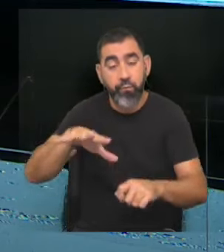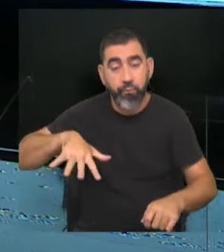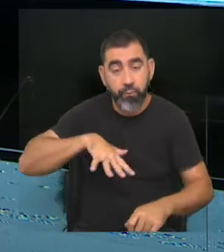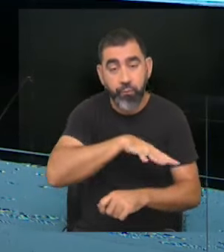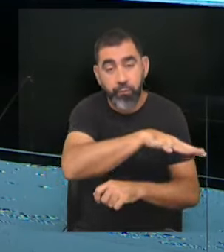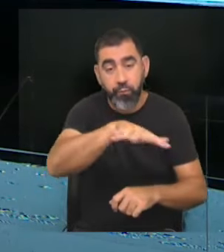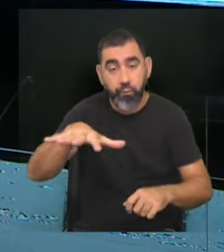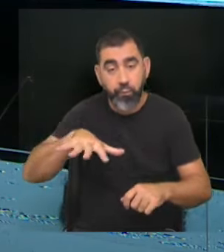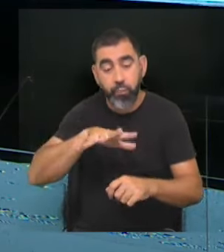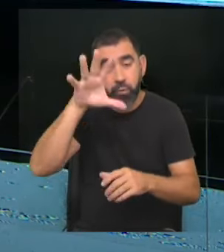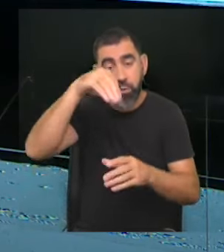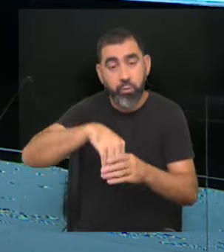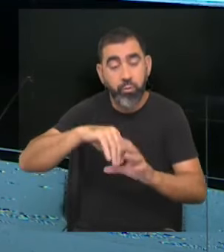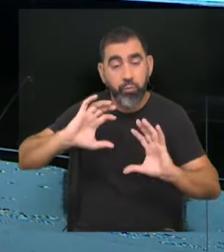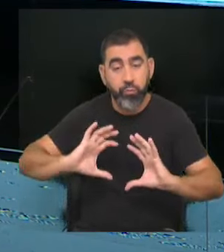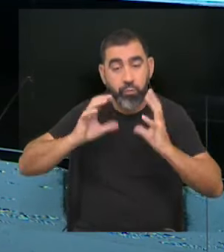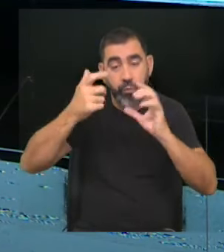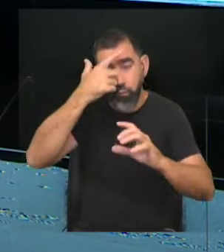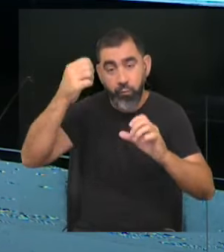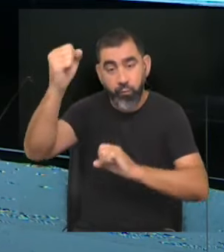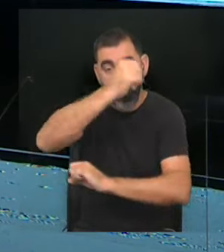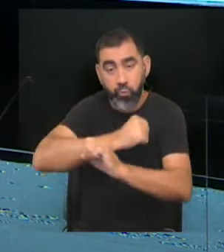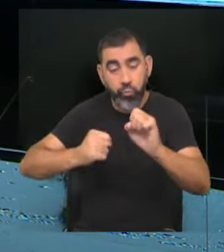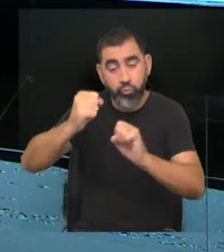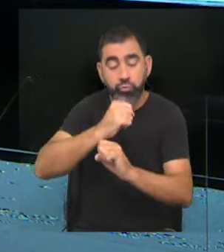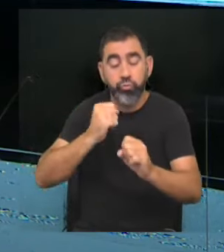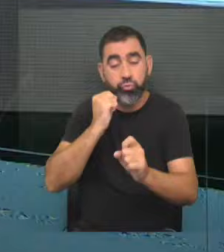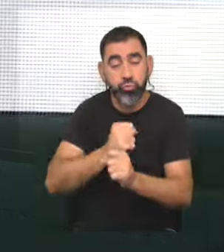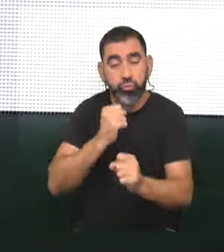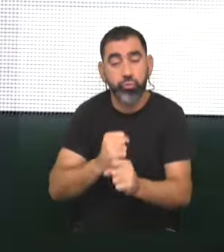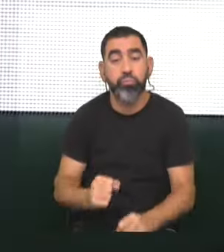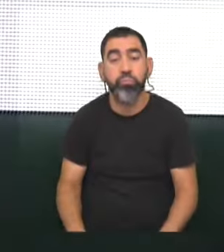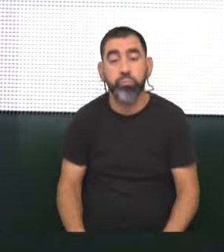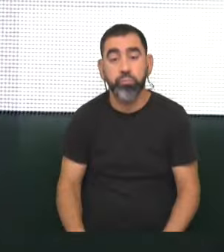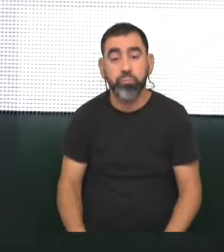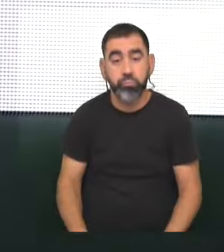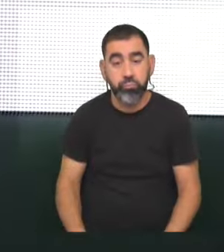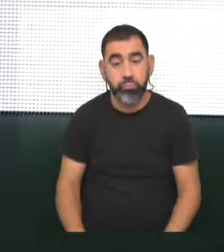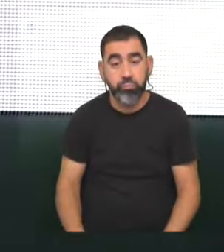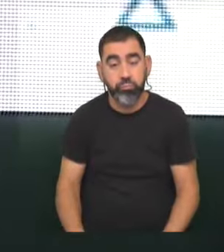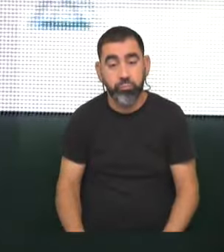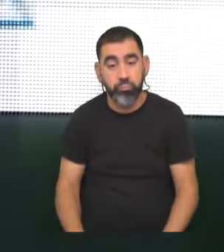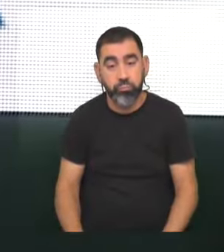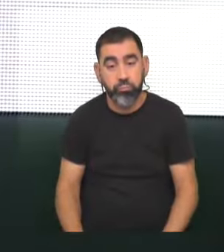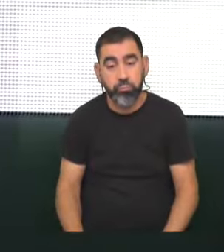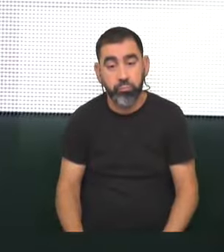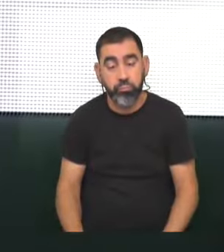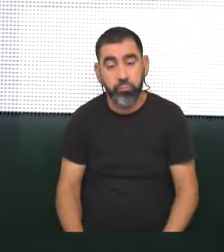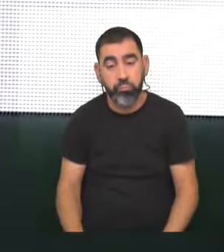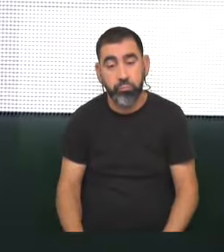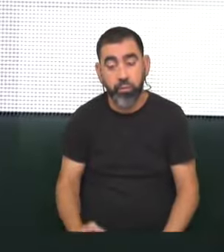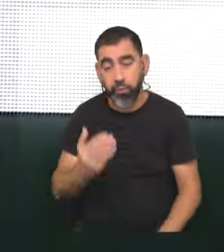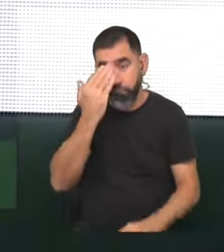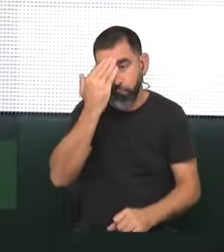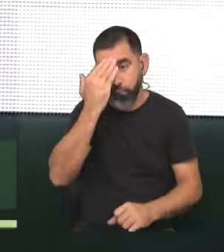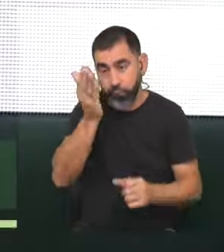que contemple la revolución tecnológica en el mundo del trabajo allí aparece los caminos del frente